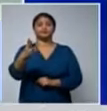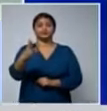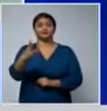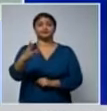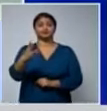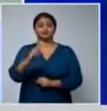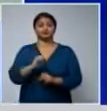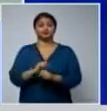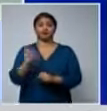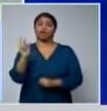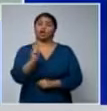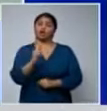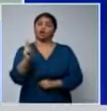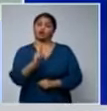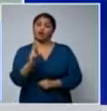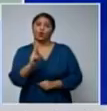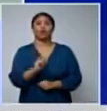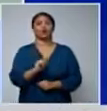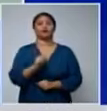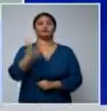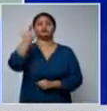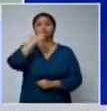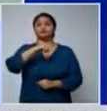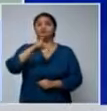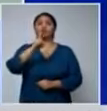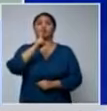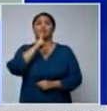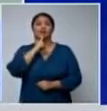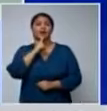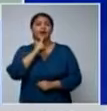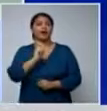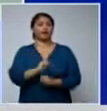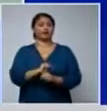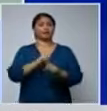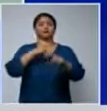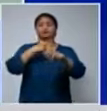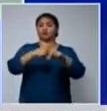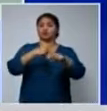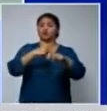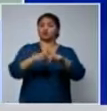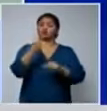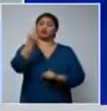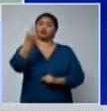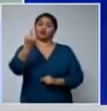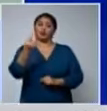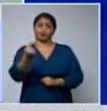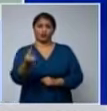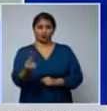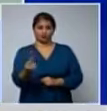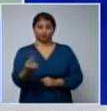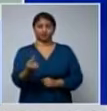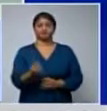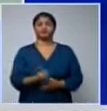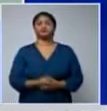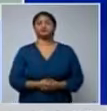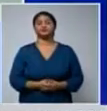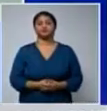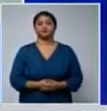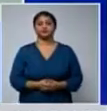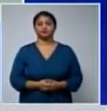Rodas, Aguadas de Pasajeros y Cruces con 1 cada uno. Villa